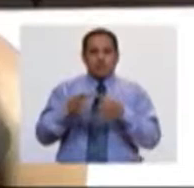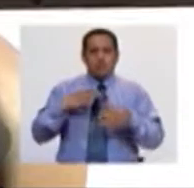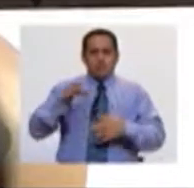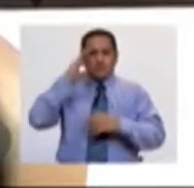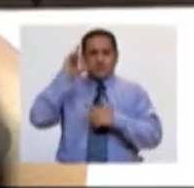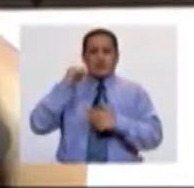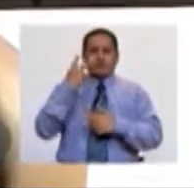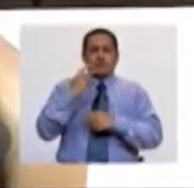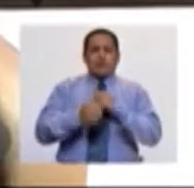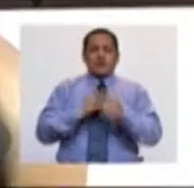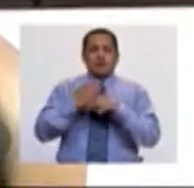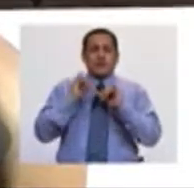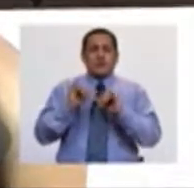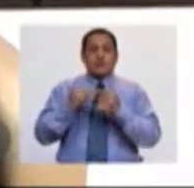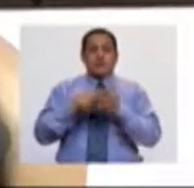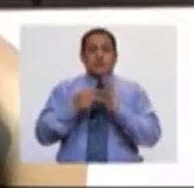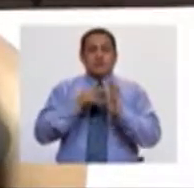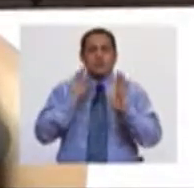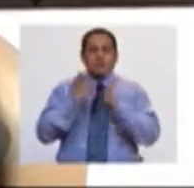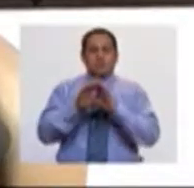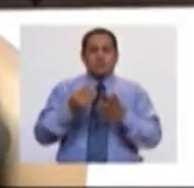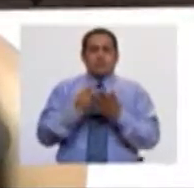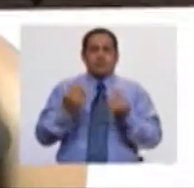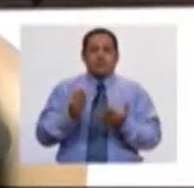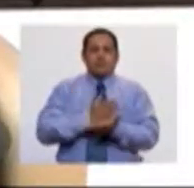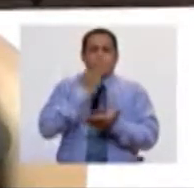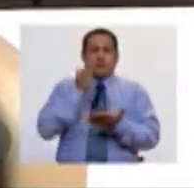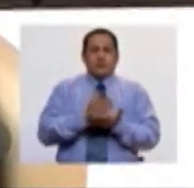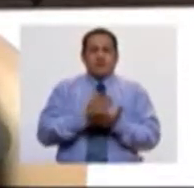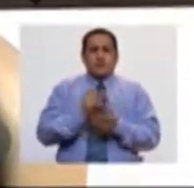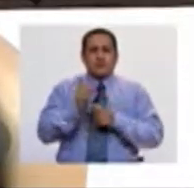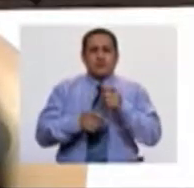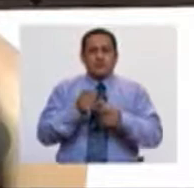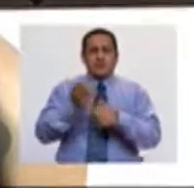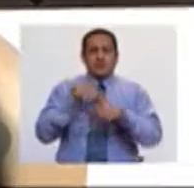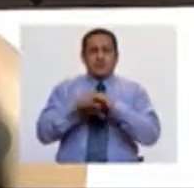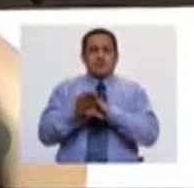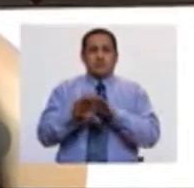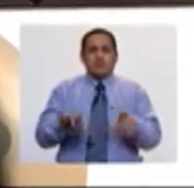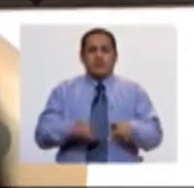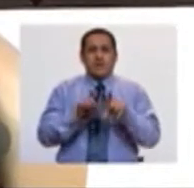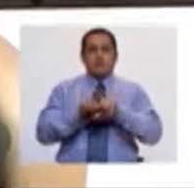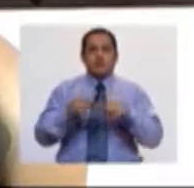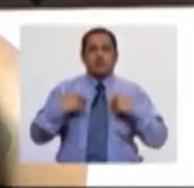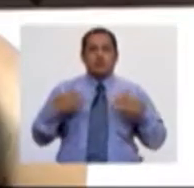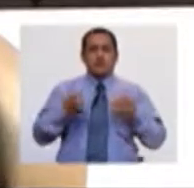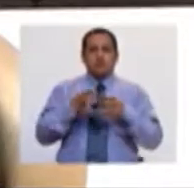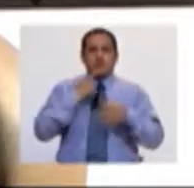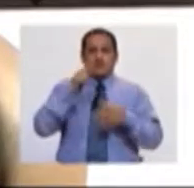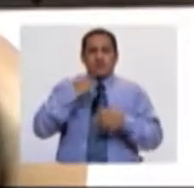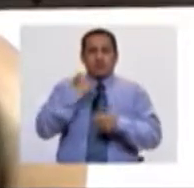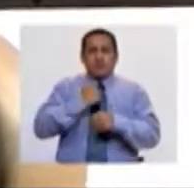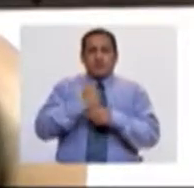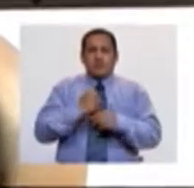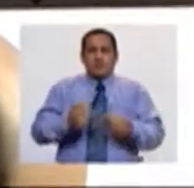conscriptas vienen y están por 2 años y eso genera una muy elevada rotación de personal en la institución. Entonces también hay que ver la